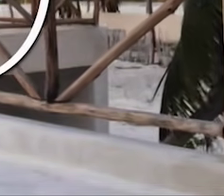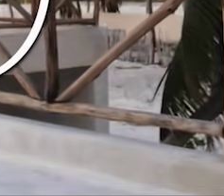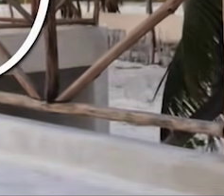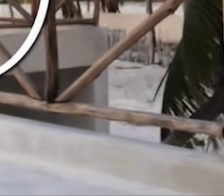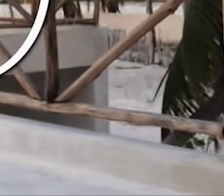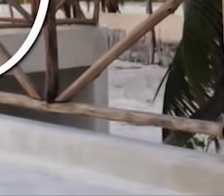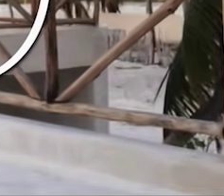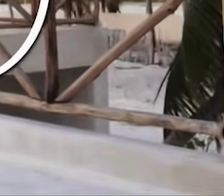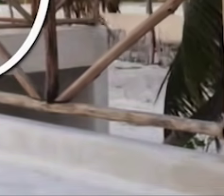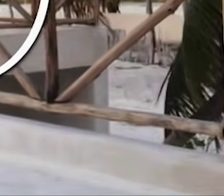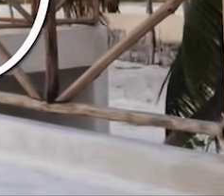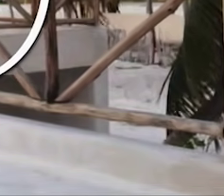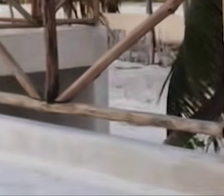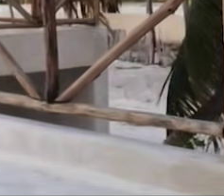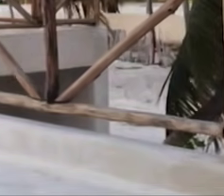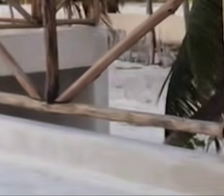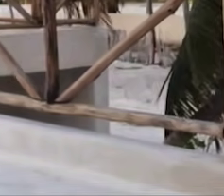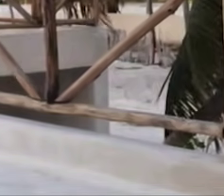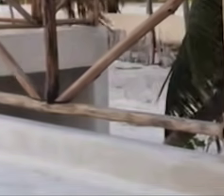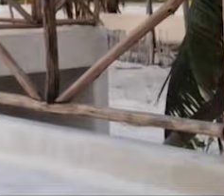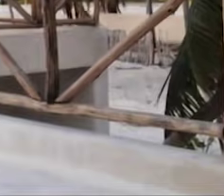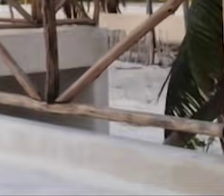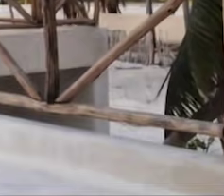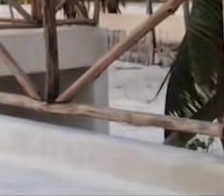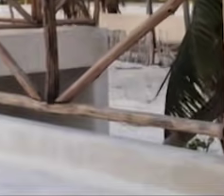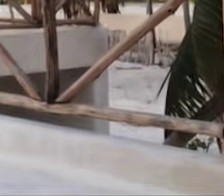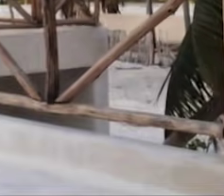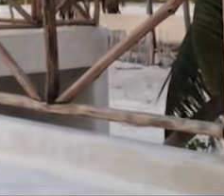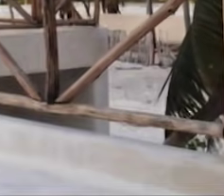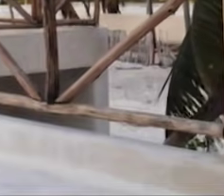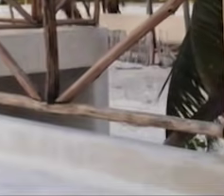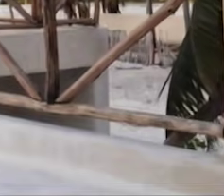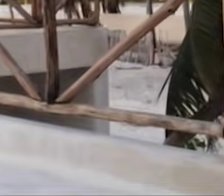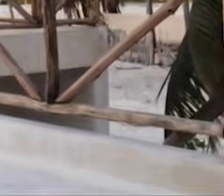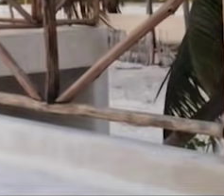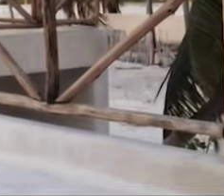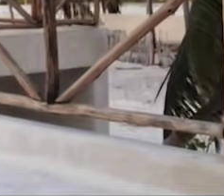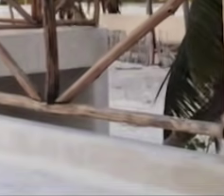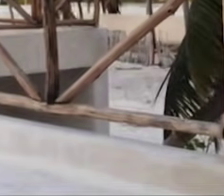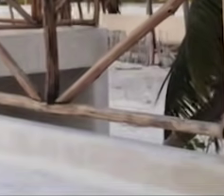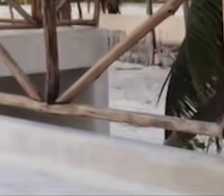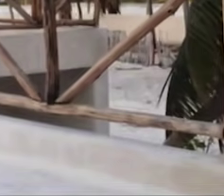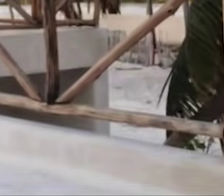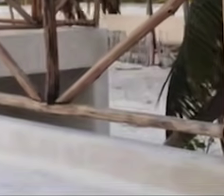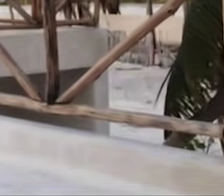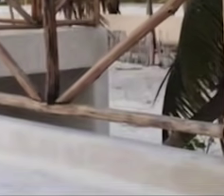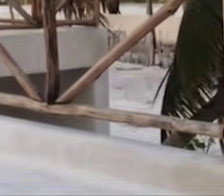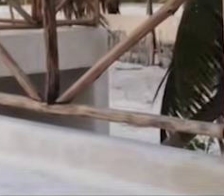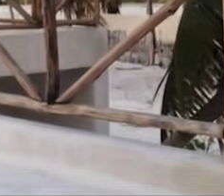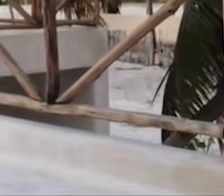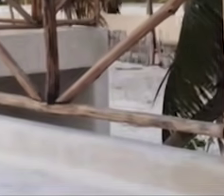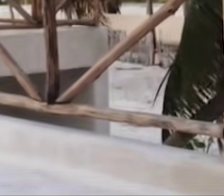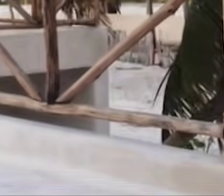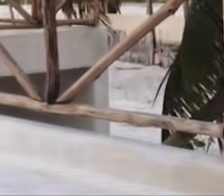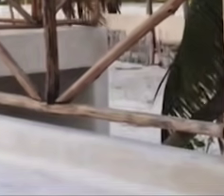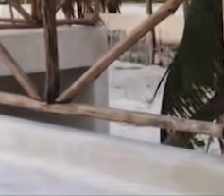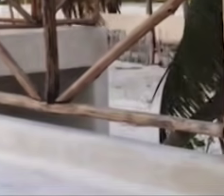Tiramos los brazos hacia arriba. Agarramos el codo y lo jalamos ligeramente. Sienten cómo se estira el brazo.